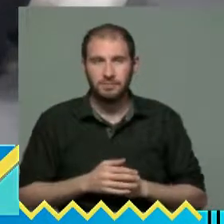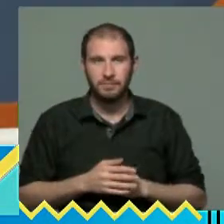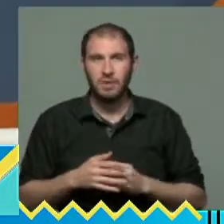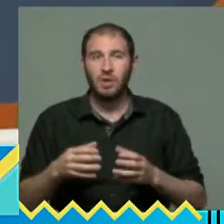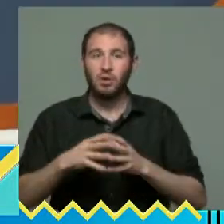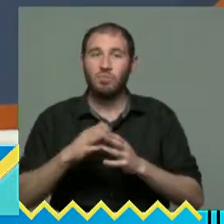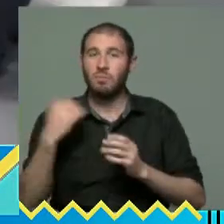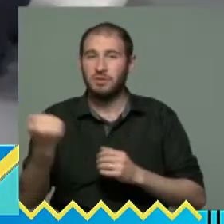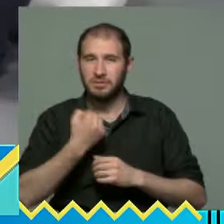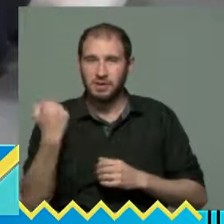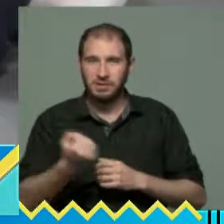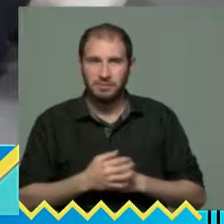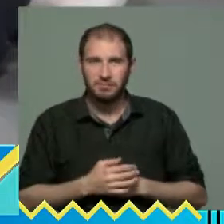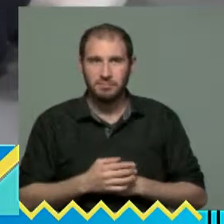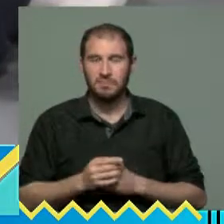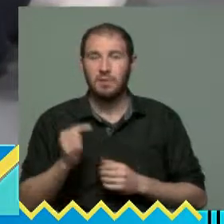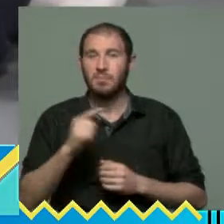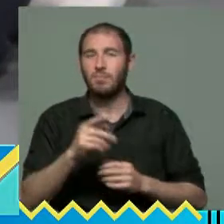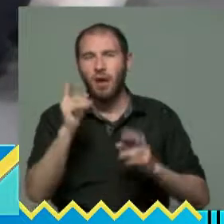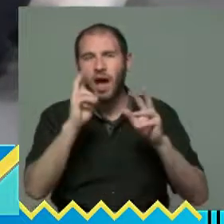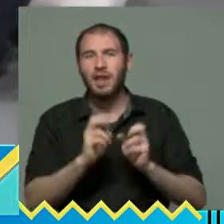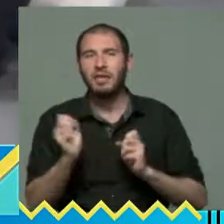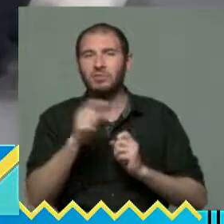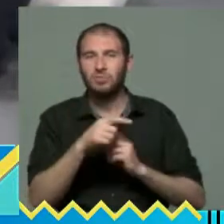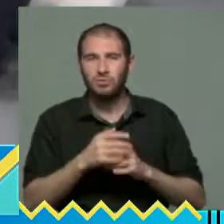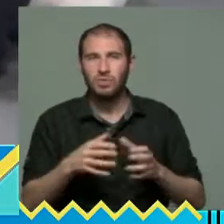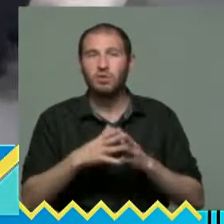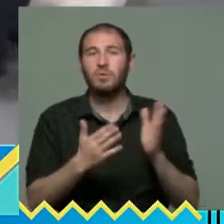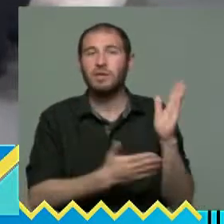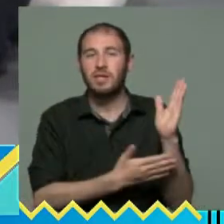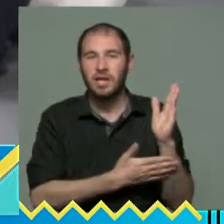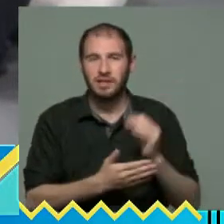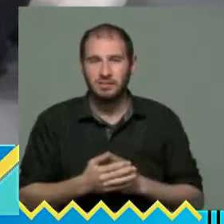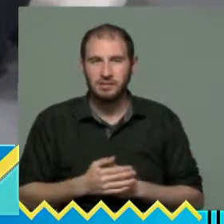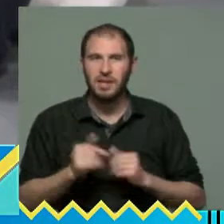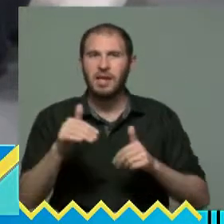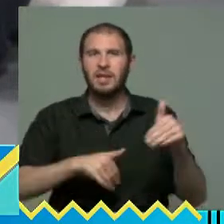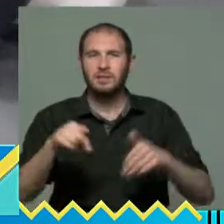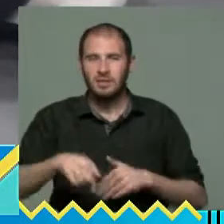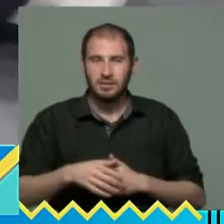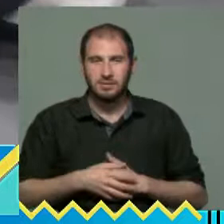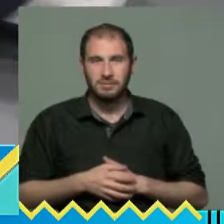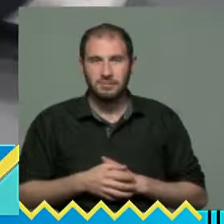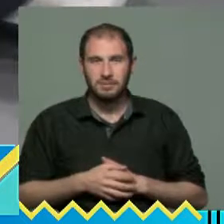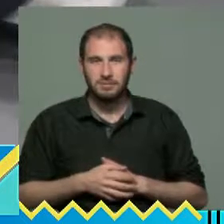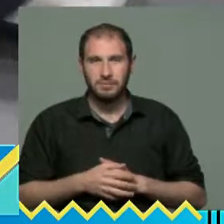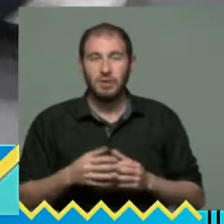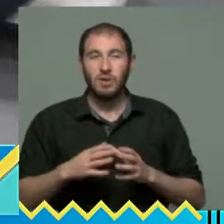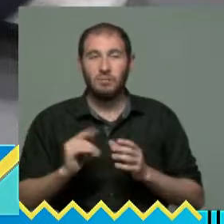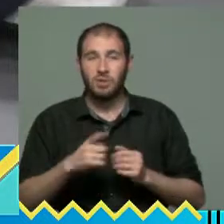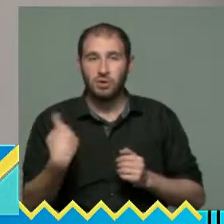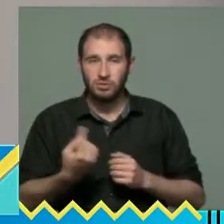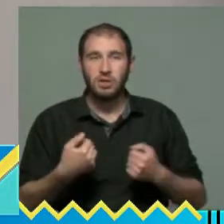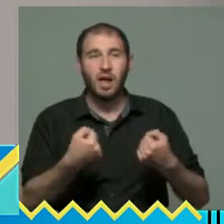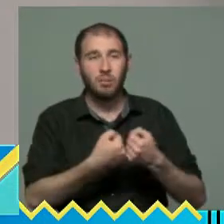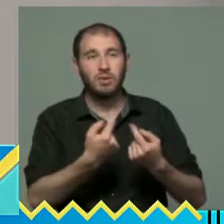grupo importante. Bueno, Alejandro, ¿qué análisis hacen ustedes desde la izquierda puntualmente sobre estas elecciones? Para nosotros, o sea, coincido